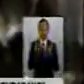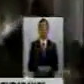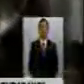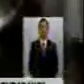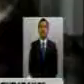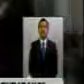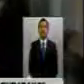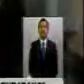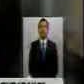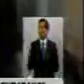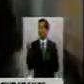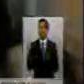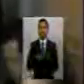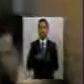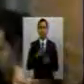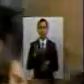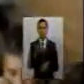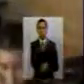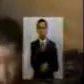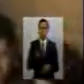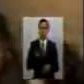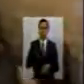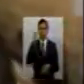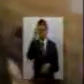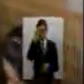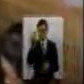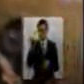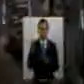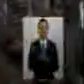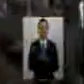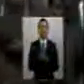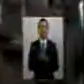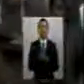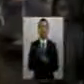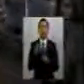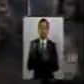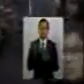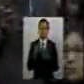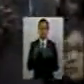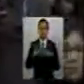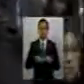Muchas gracias. De esta manera, el vicepresidente del Estado Plurinacional de Bolivia ha